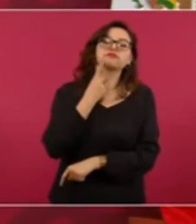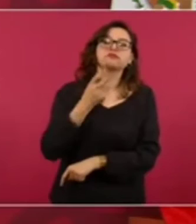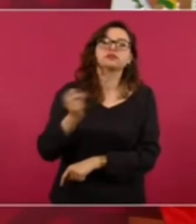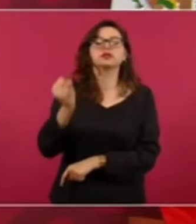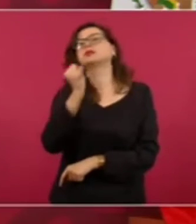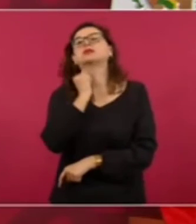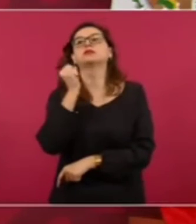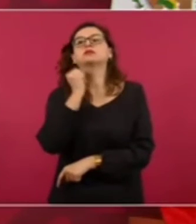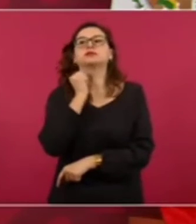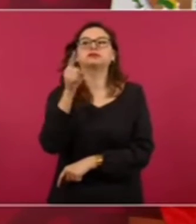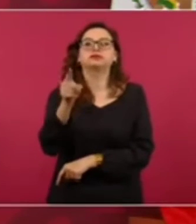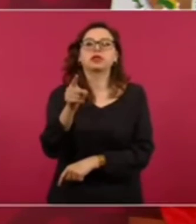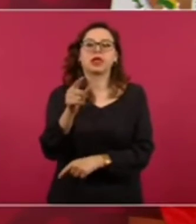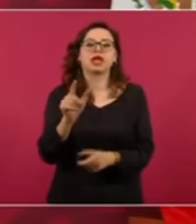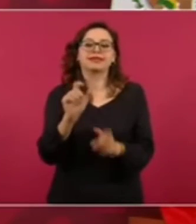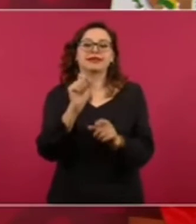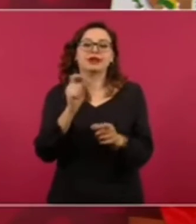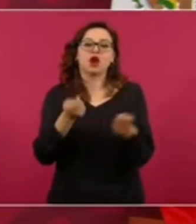porque ya no tienen mayoría.